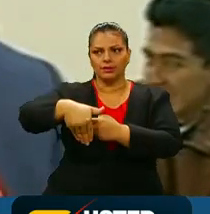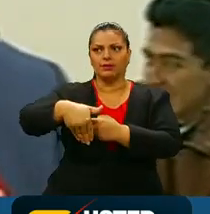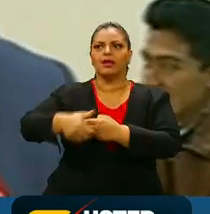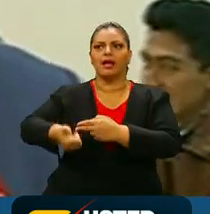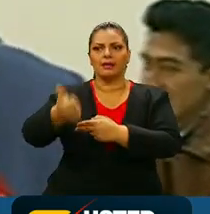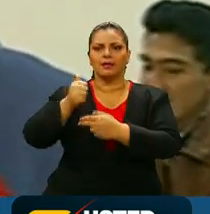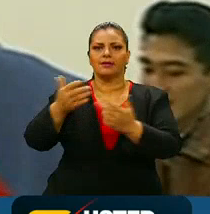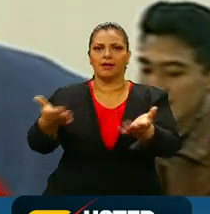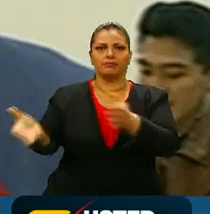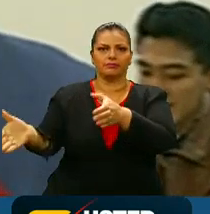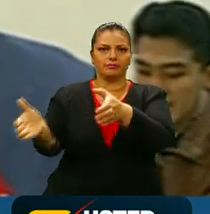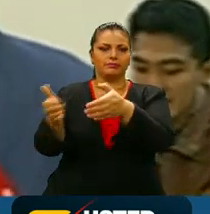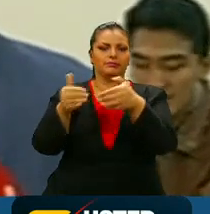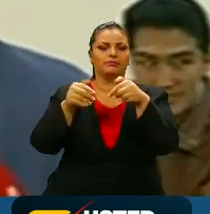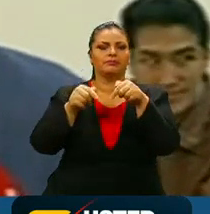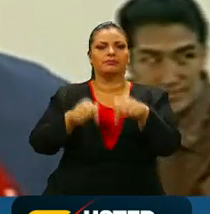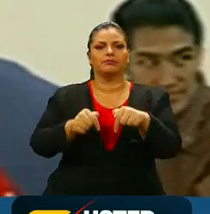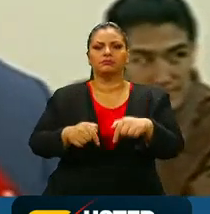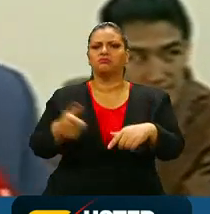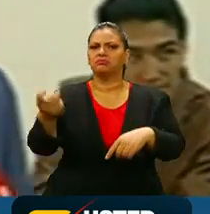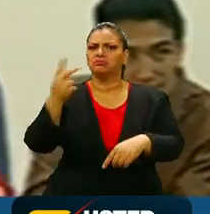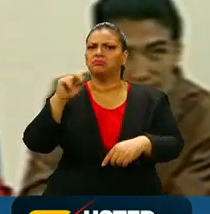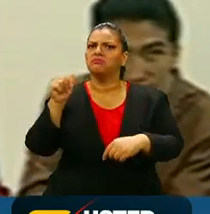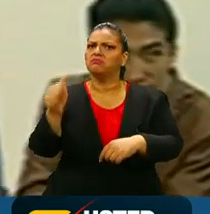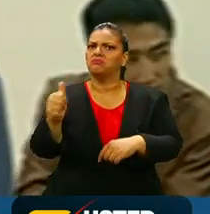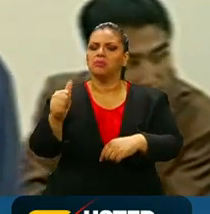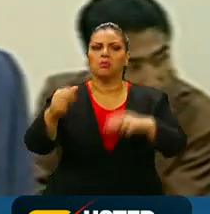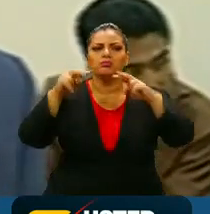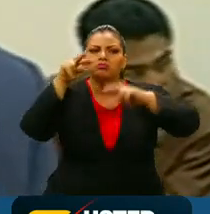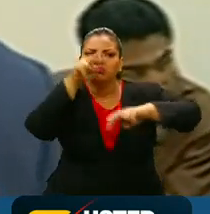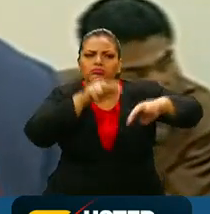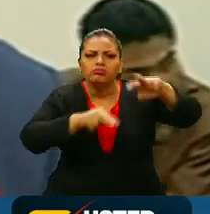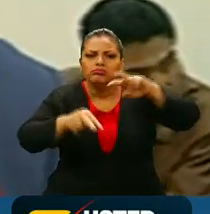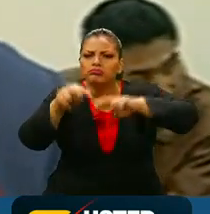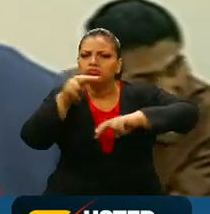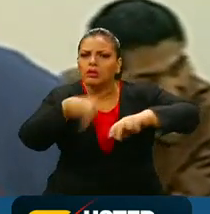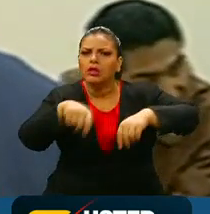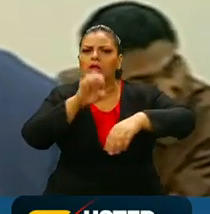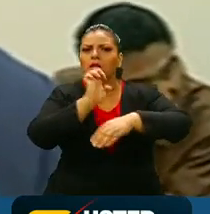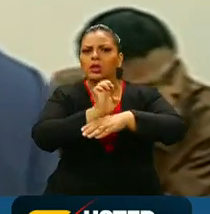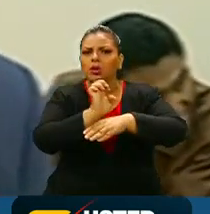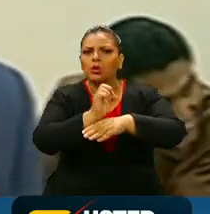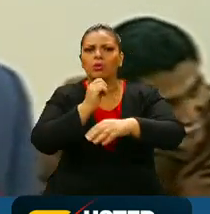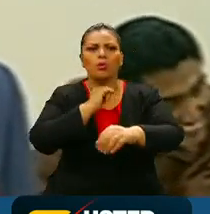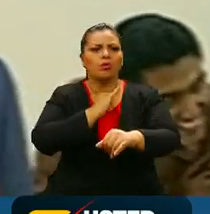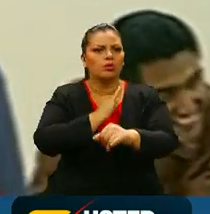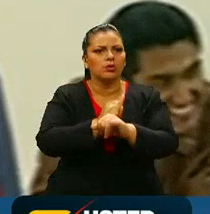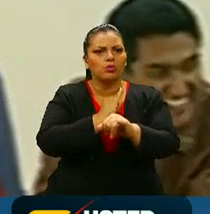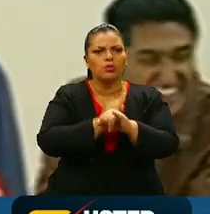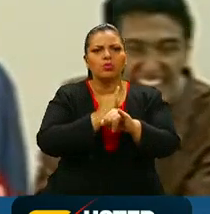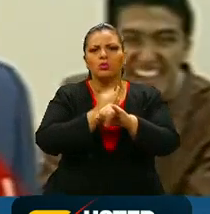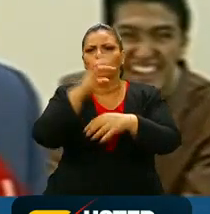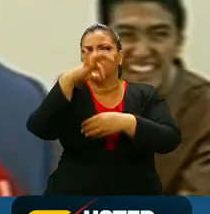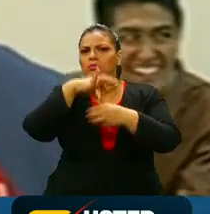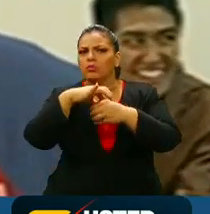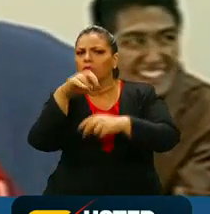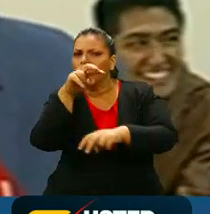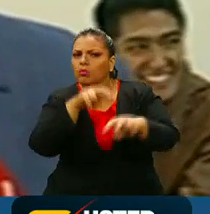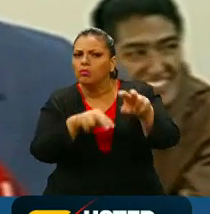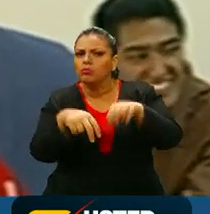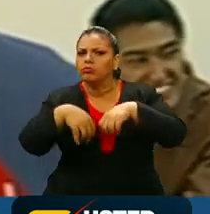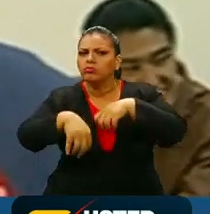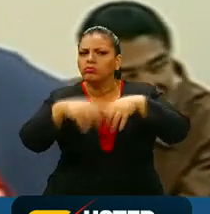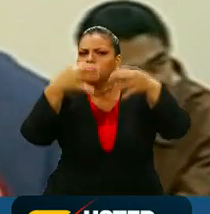protocolos, en donde existe absoluta tranquilidad y la transparencia de las instituciones democráticas en el